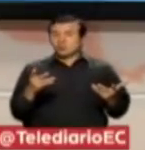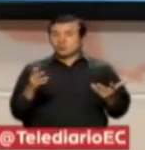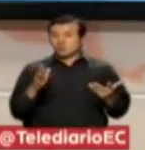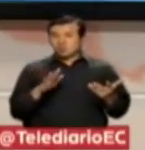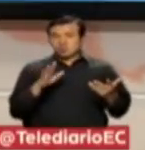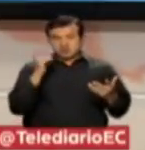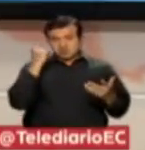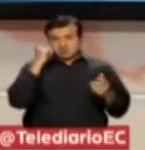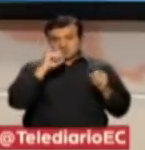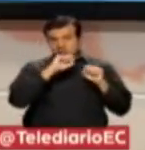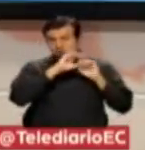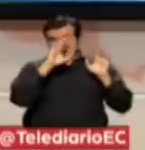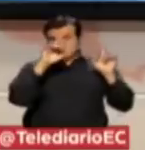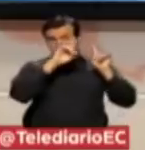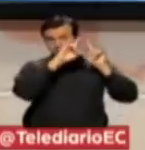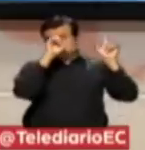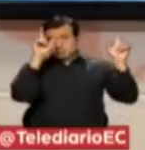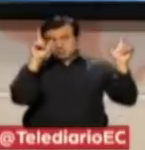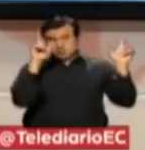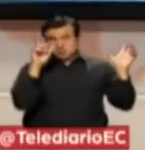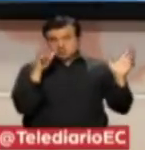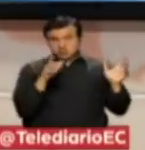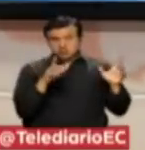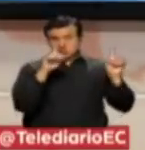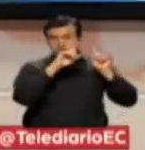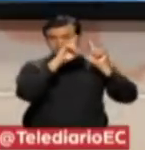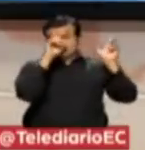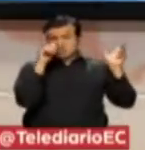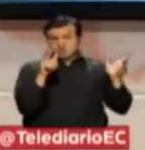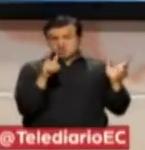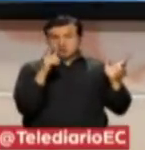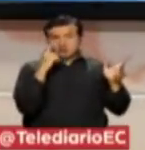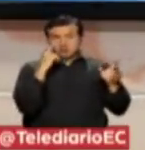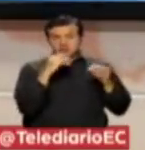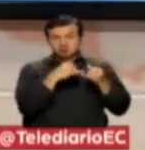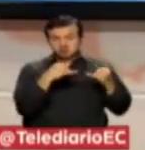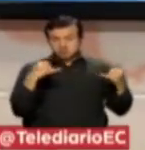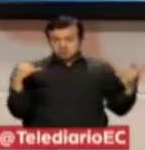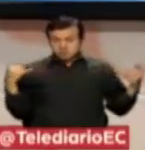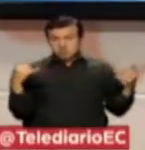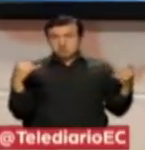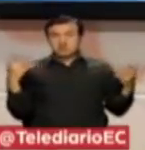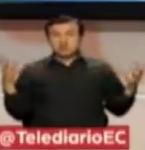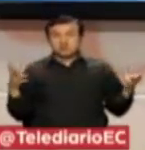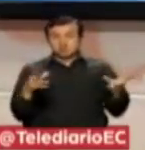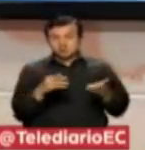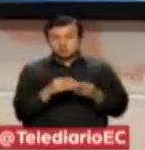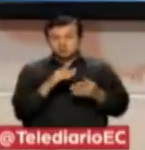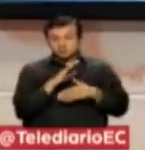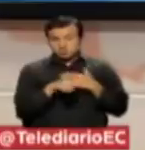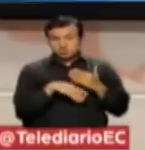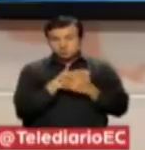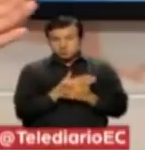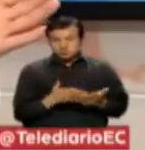que la gente entienda de lo que estamos hablando, una acería es lo que produce varillas. Es una fábrica que tiene